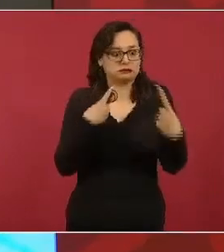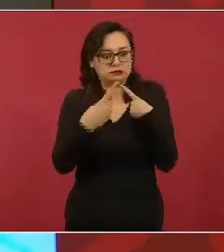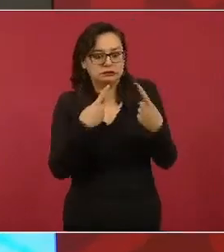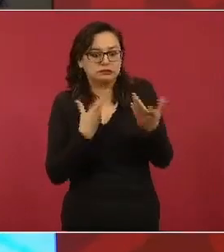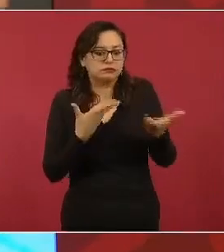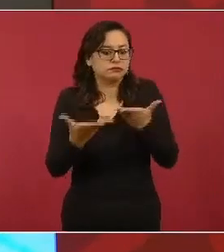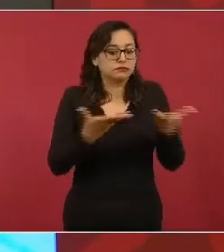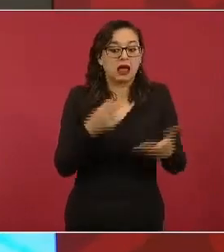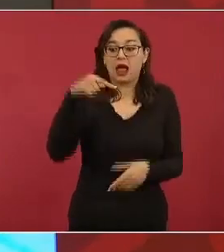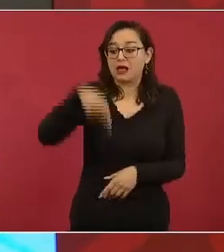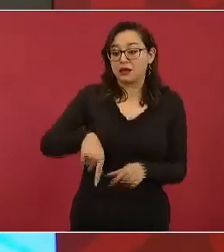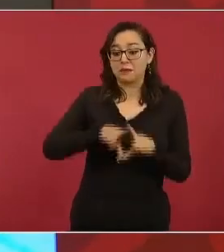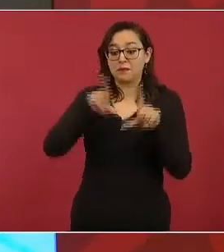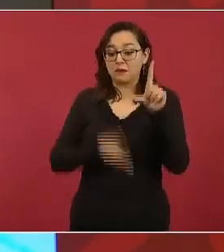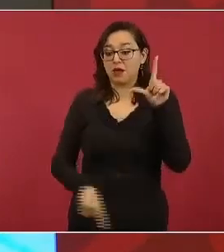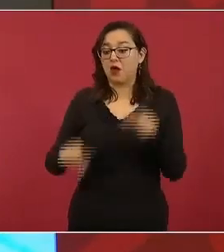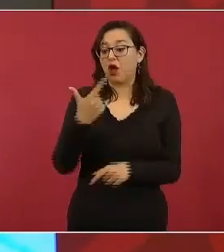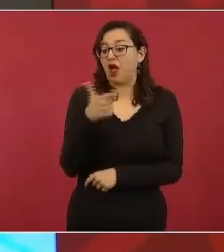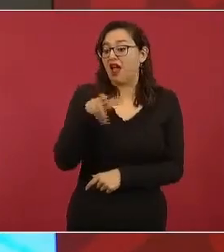excedente